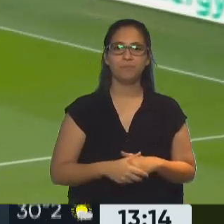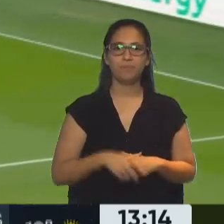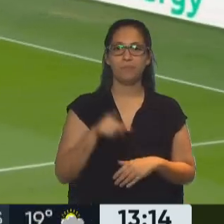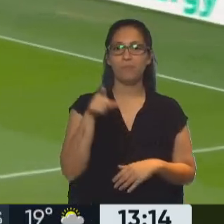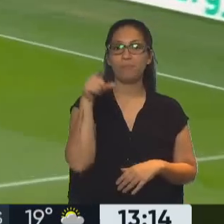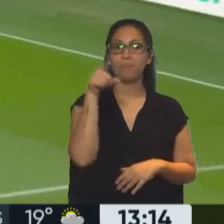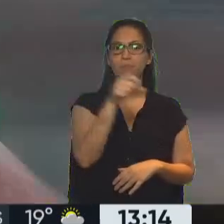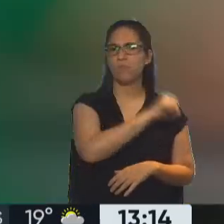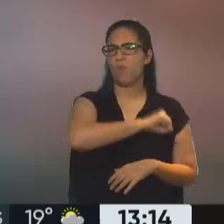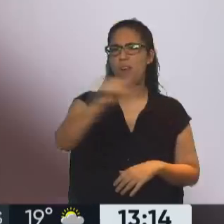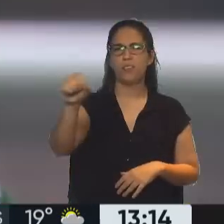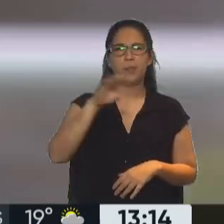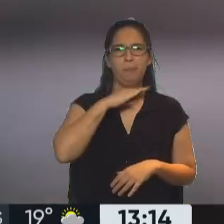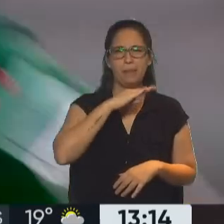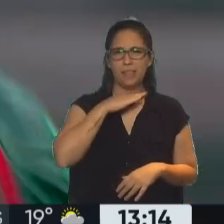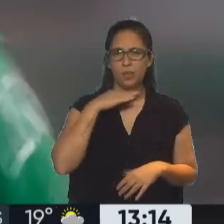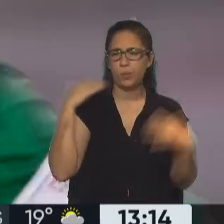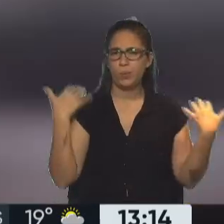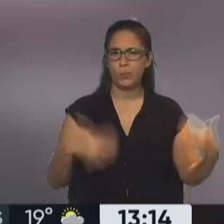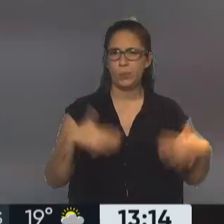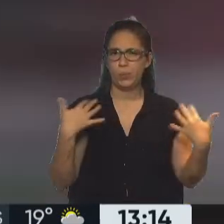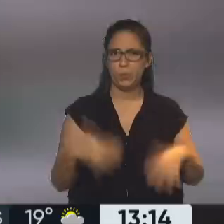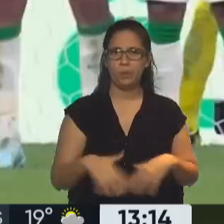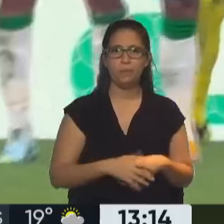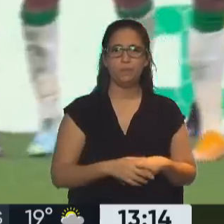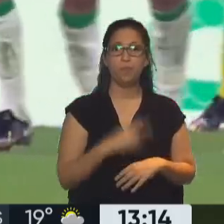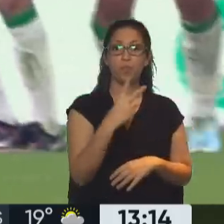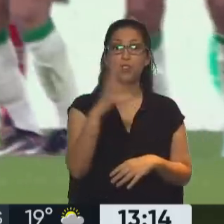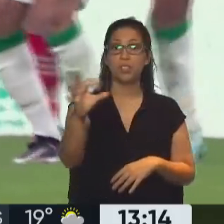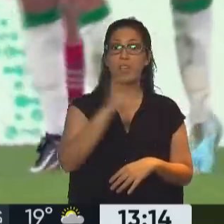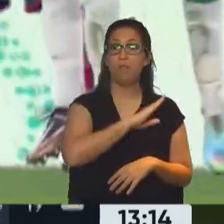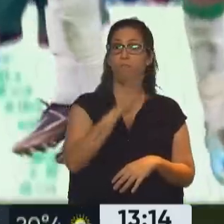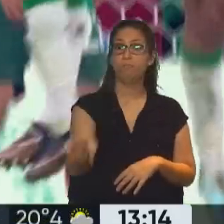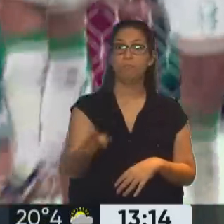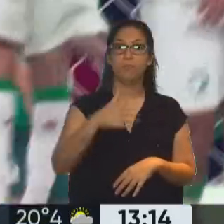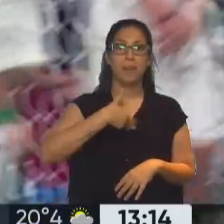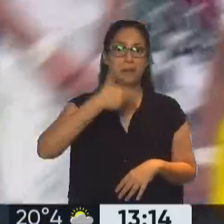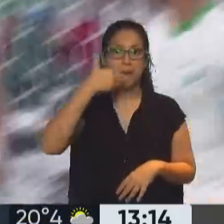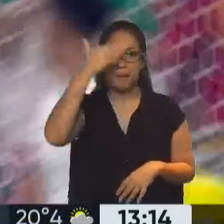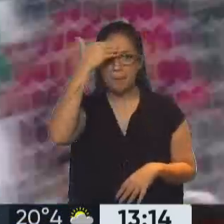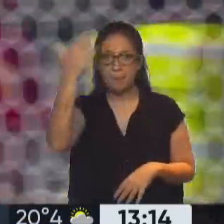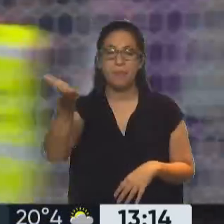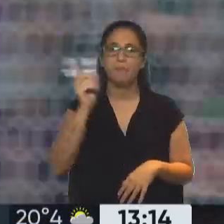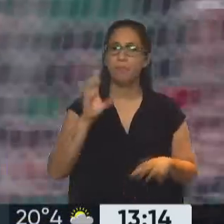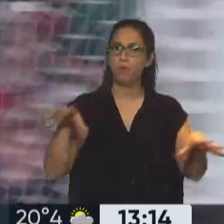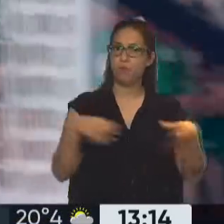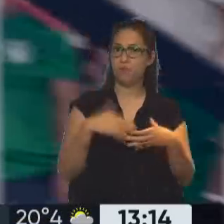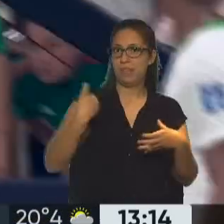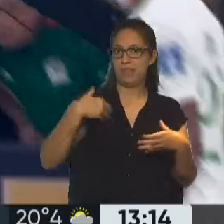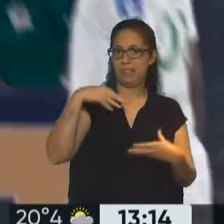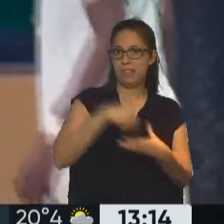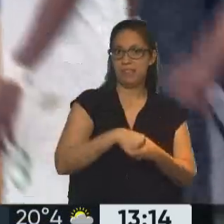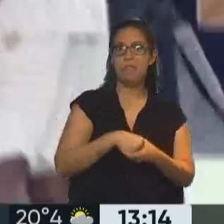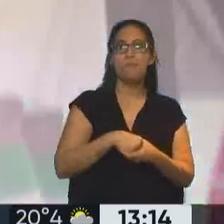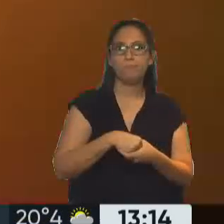Camerún, golazo del mexicano. Terminó siendo 2-0 la victoria sobre Arabia Saudita en el grupo de la Argentina. Todavía